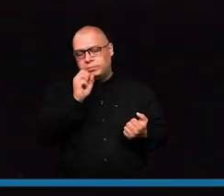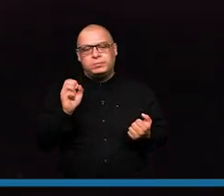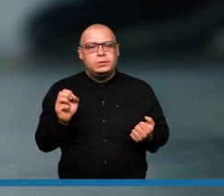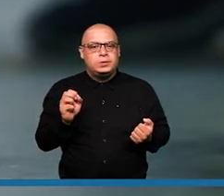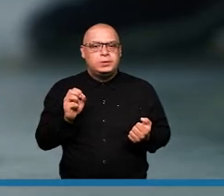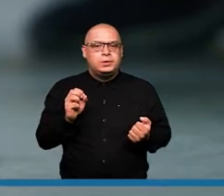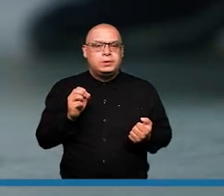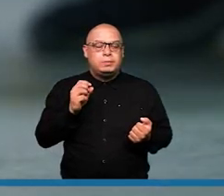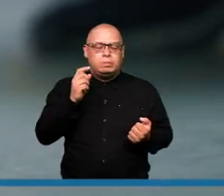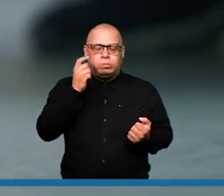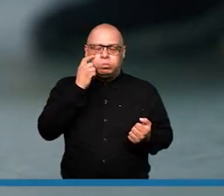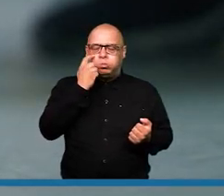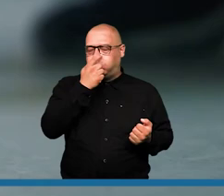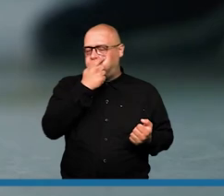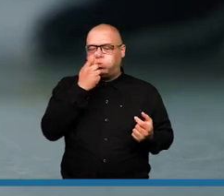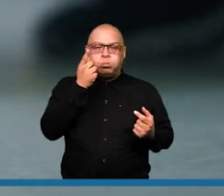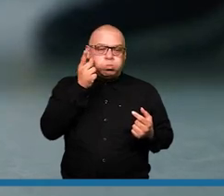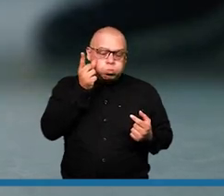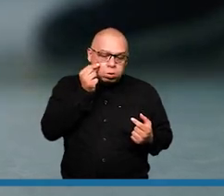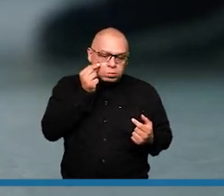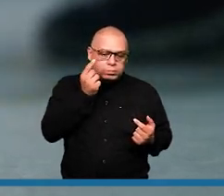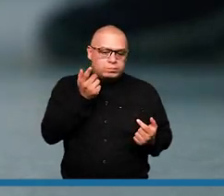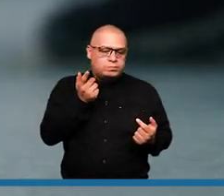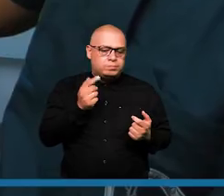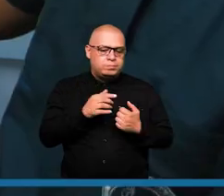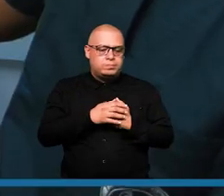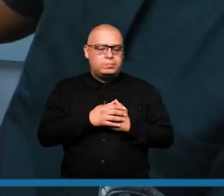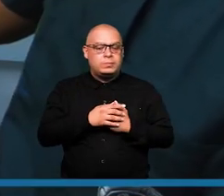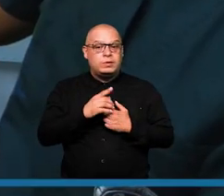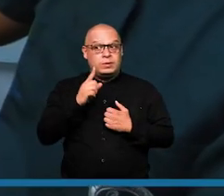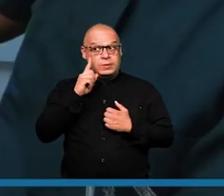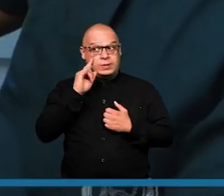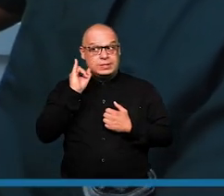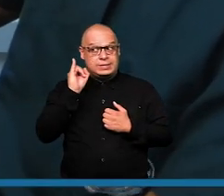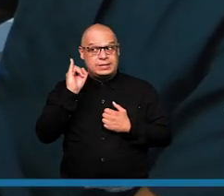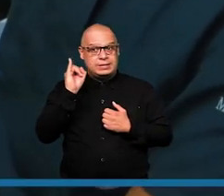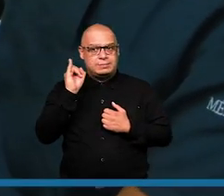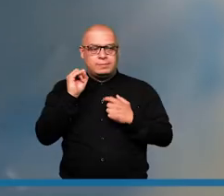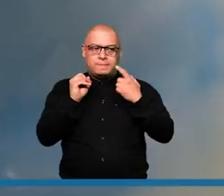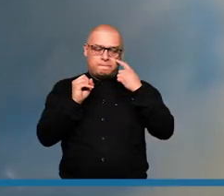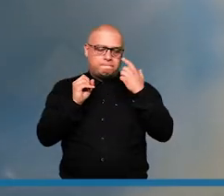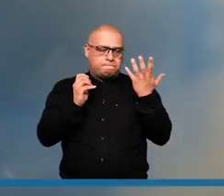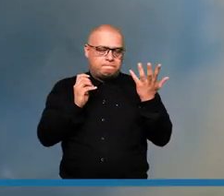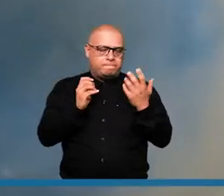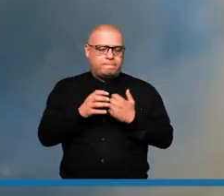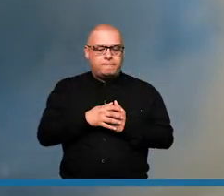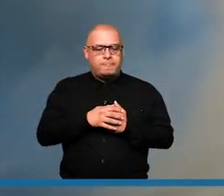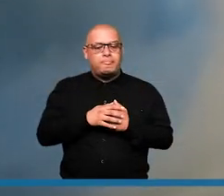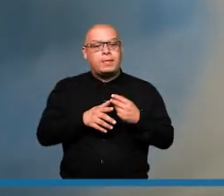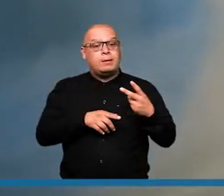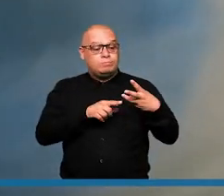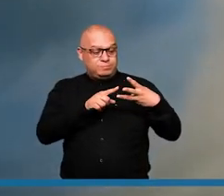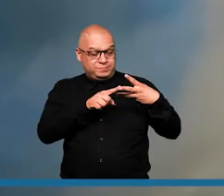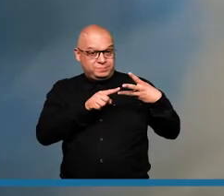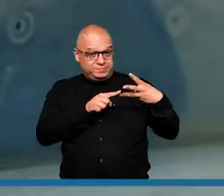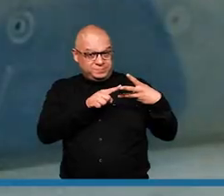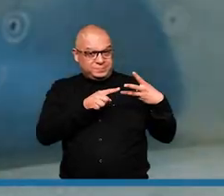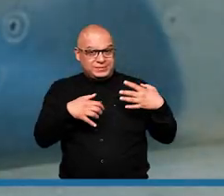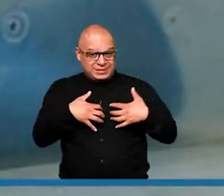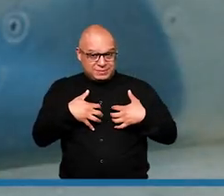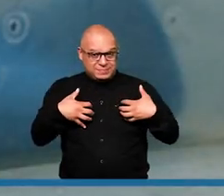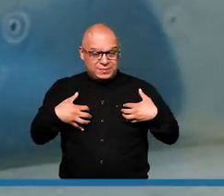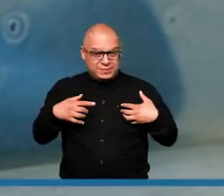producen una ceguera permanente. Solo en el ojo izquierdo, el derecho no necesita absolutamente nada. Las otras dos, pasa que a veces también cuando vienen